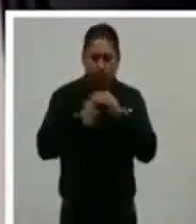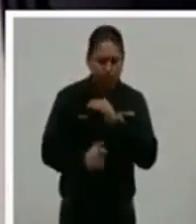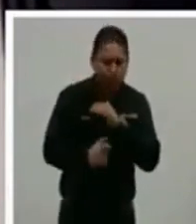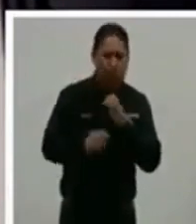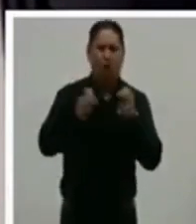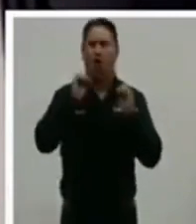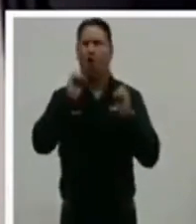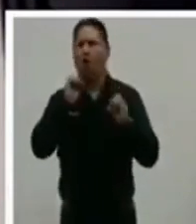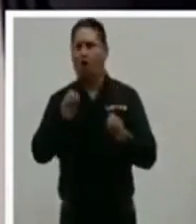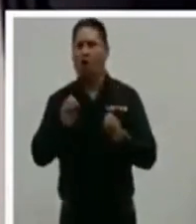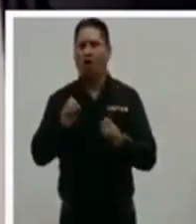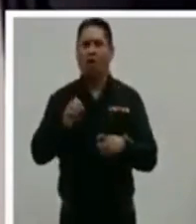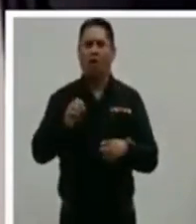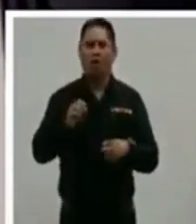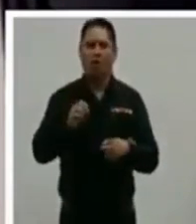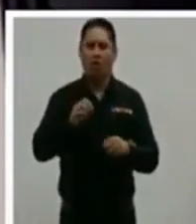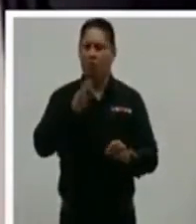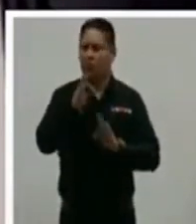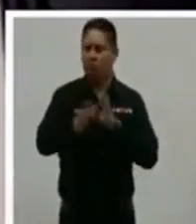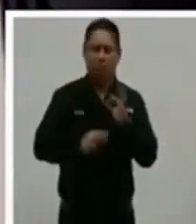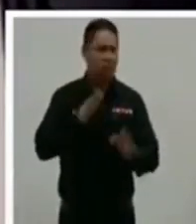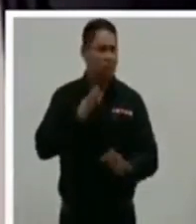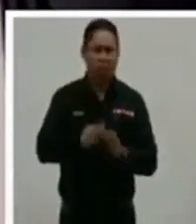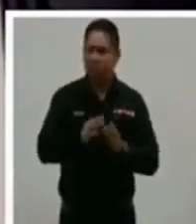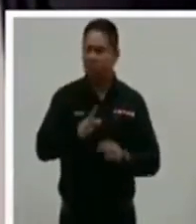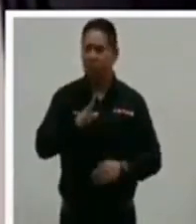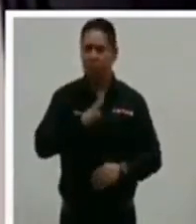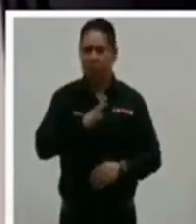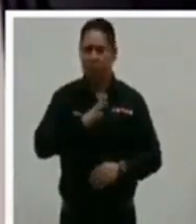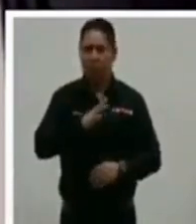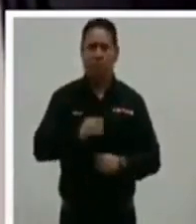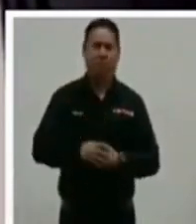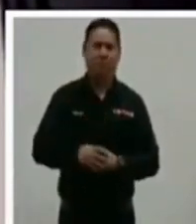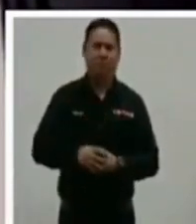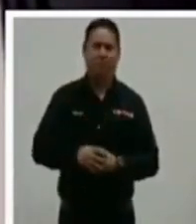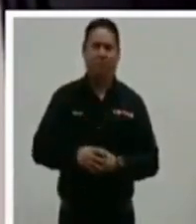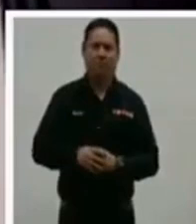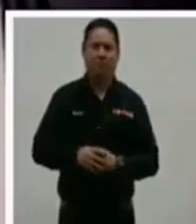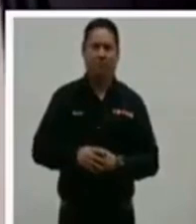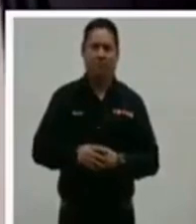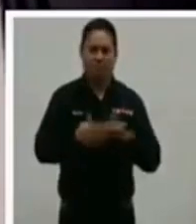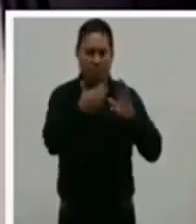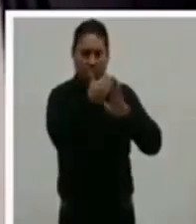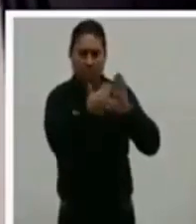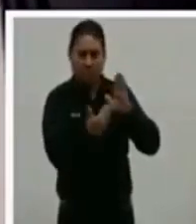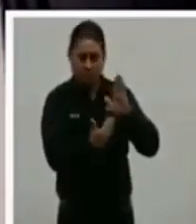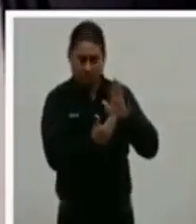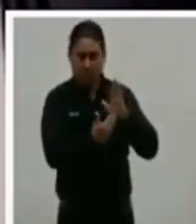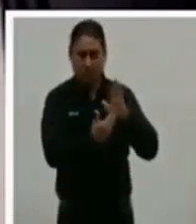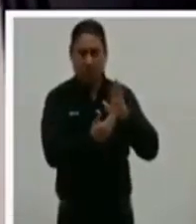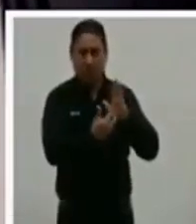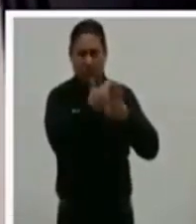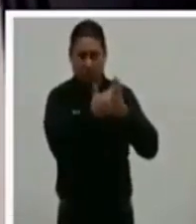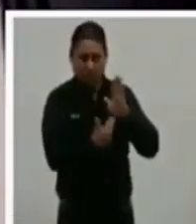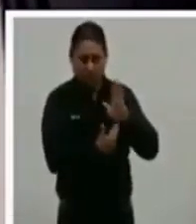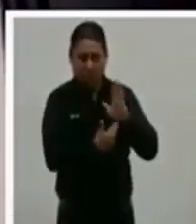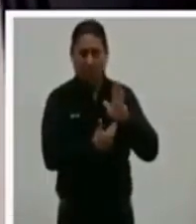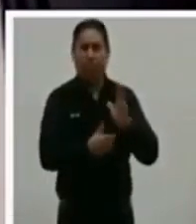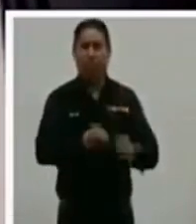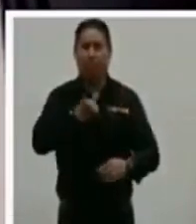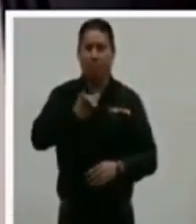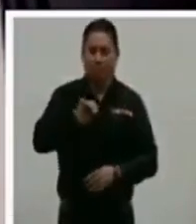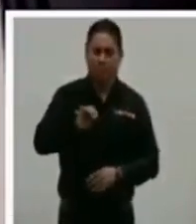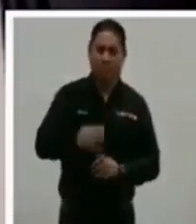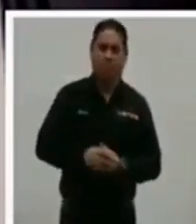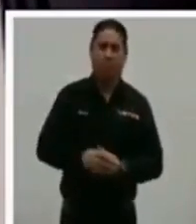que implique el incumplimiento a los preceptos establecidos en la ley, lo que hace que se fortalezcan las herramientas